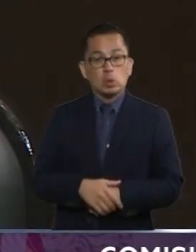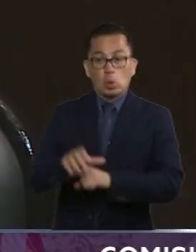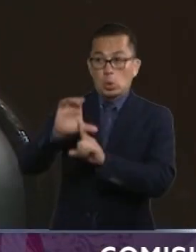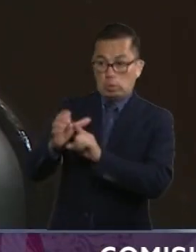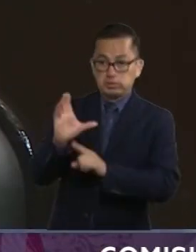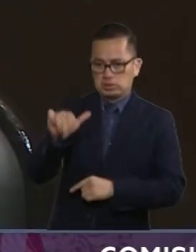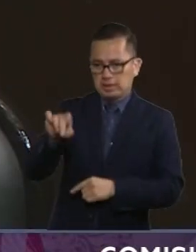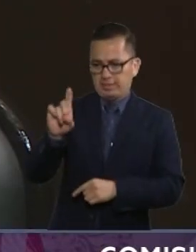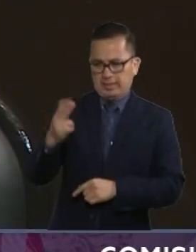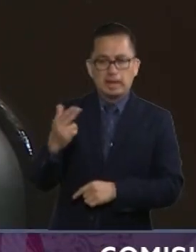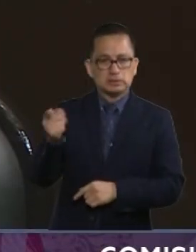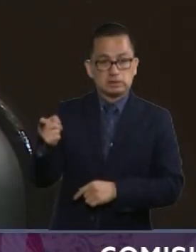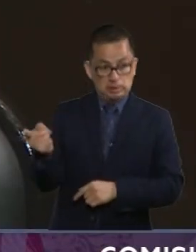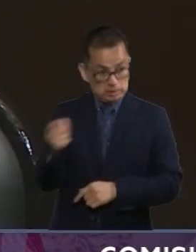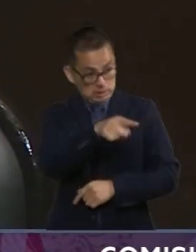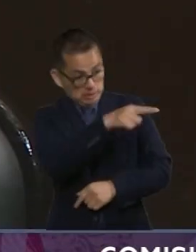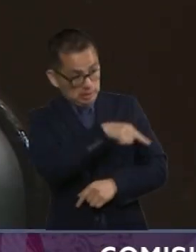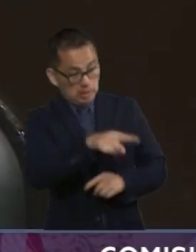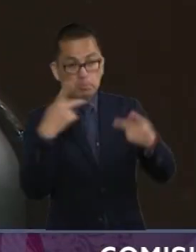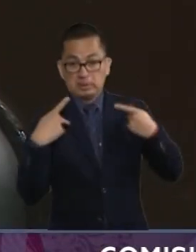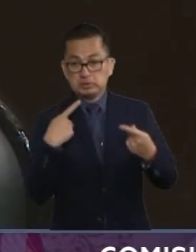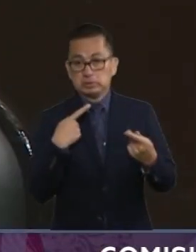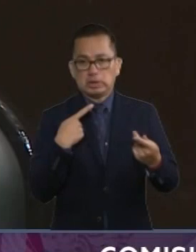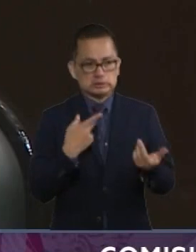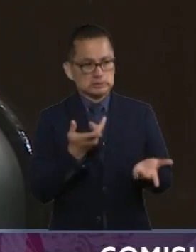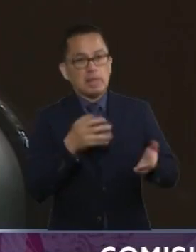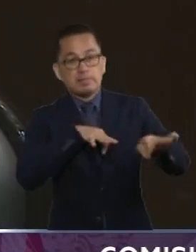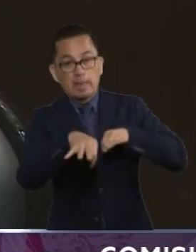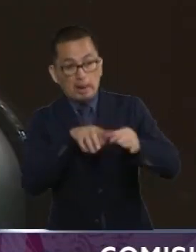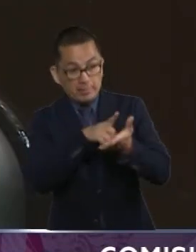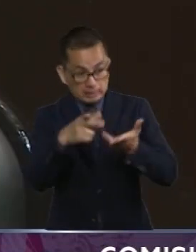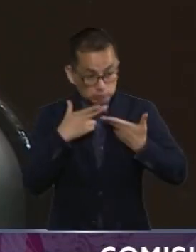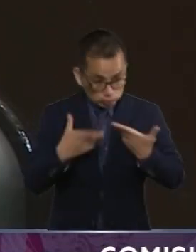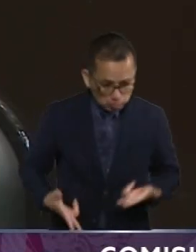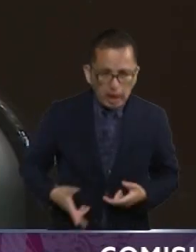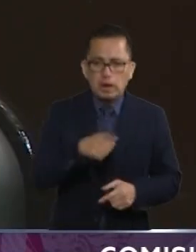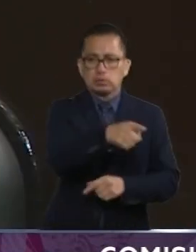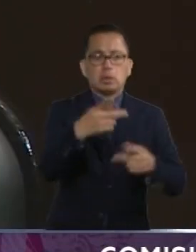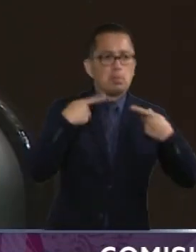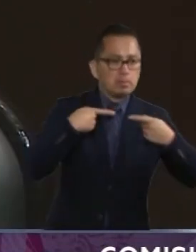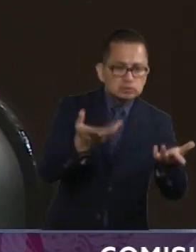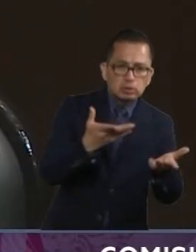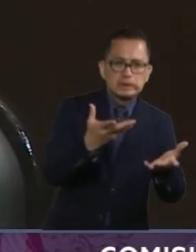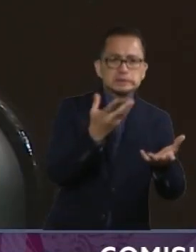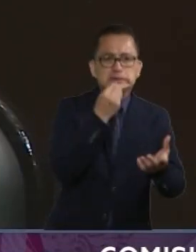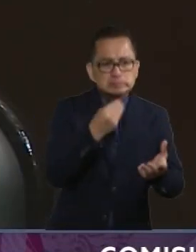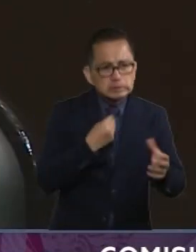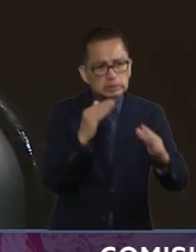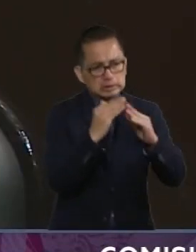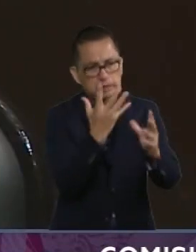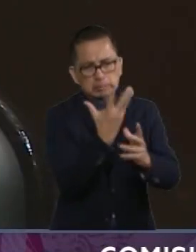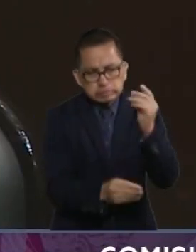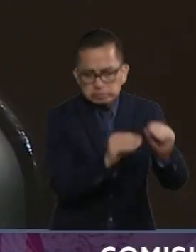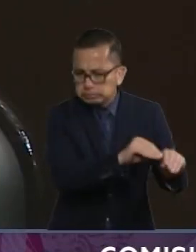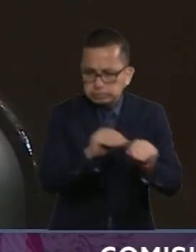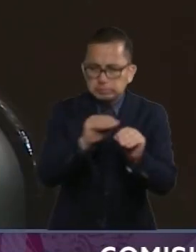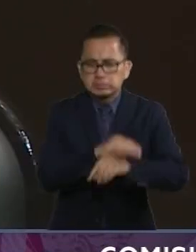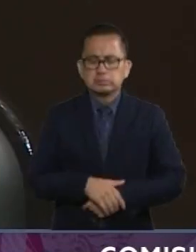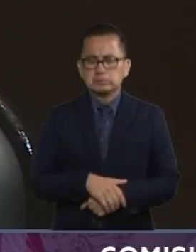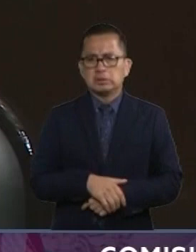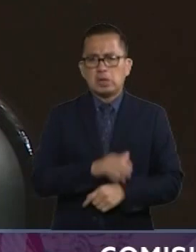personas desplazadas y a los defensores de derechos humanos. De acuerdo con ACNUR, en México hay casi 400,000